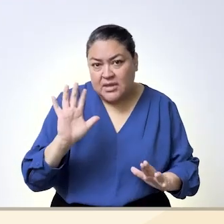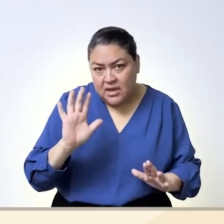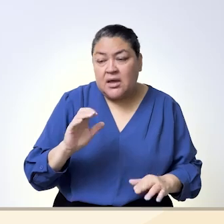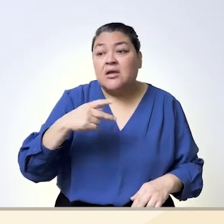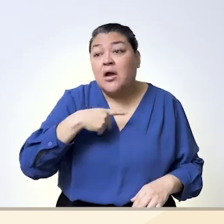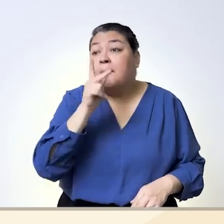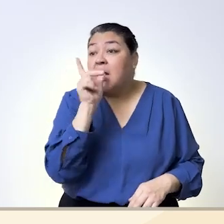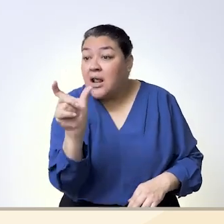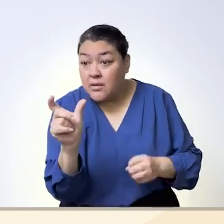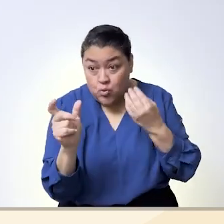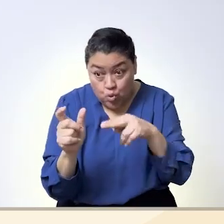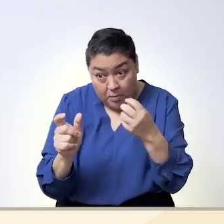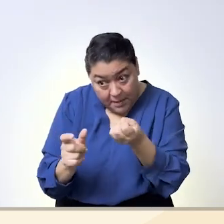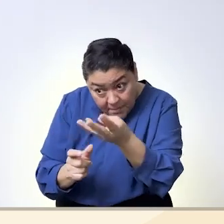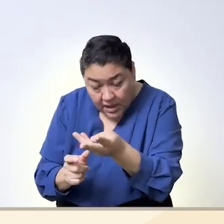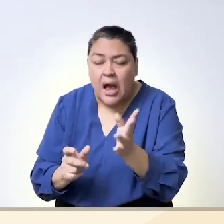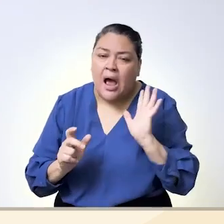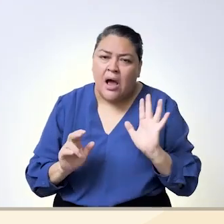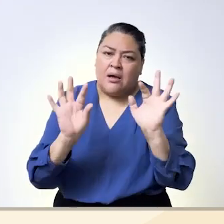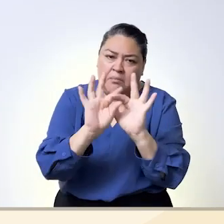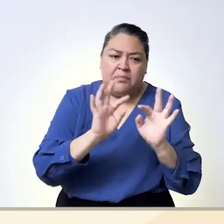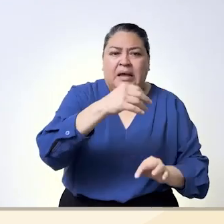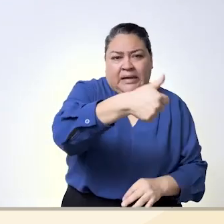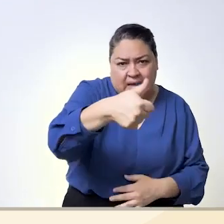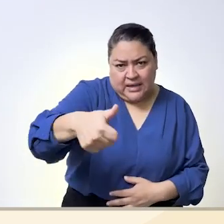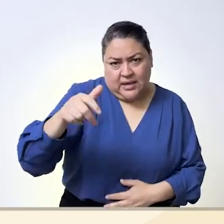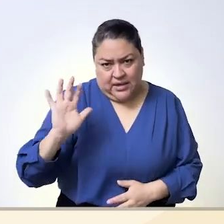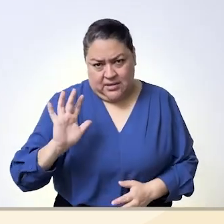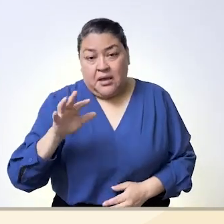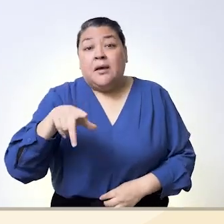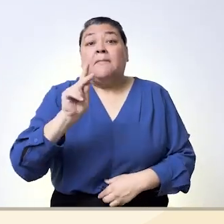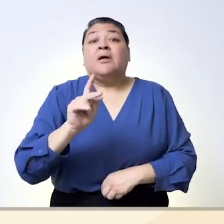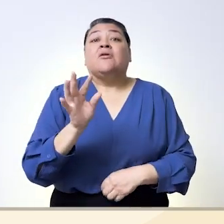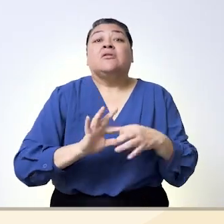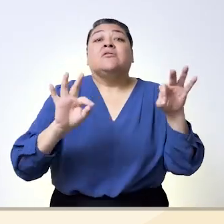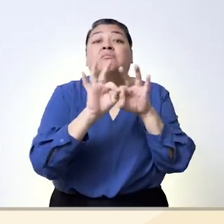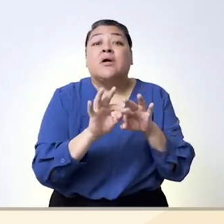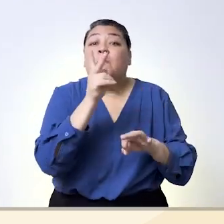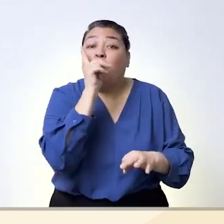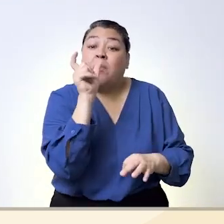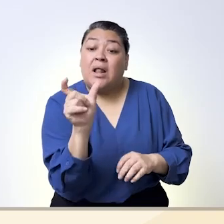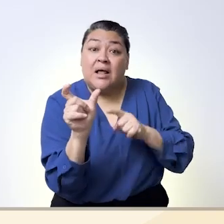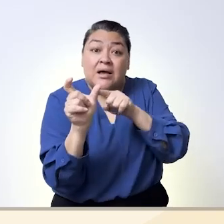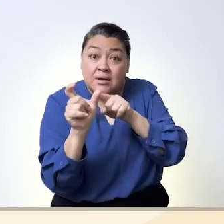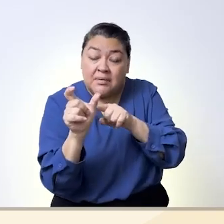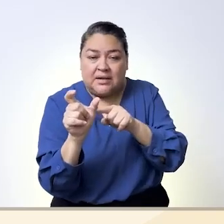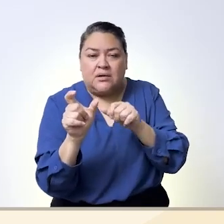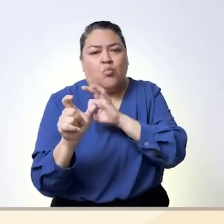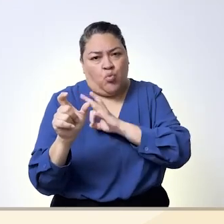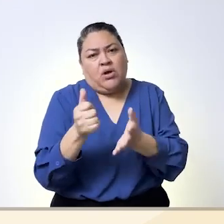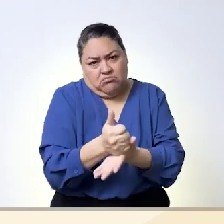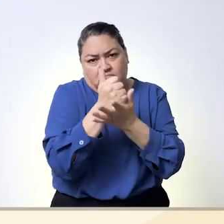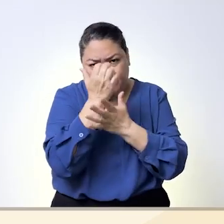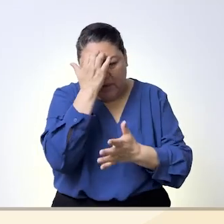digamos como, está bien si vamos a usar esto para nombrar una experiencia muy personal o lo que sea, pero al final el lenguaje te acerca a una